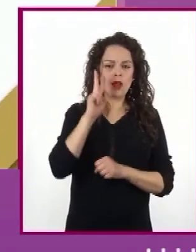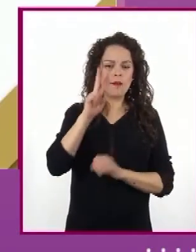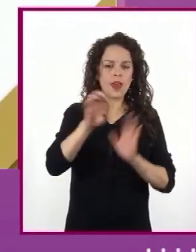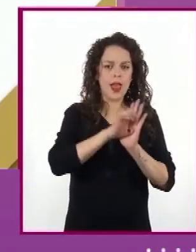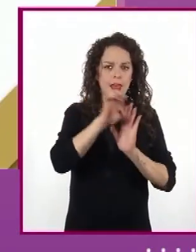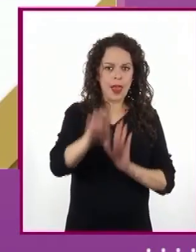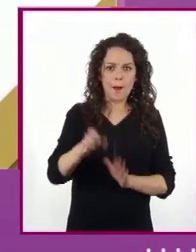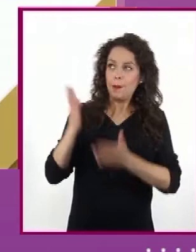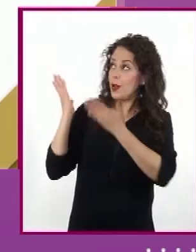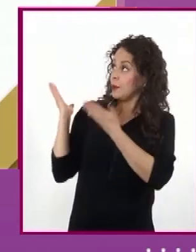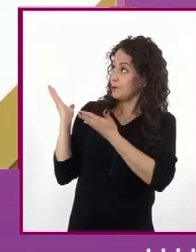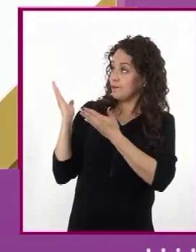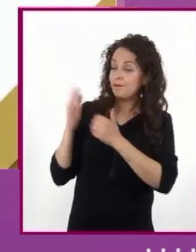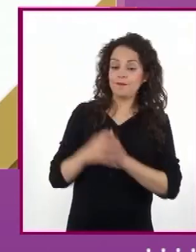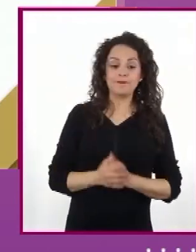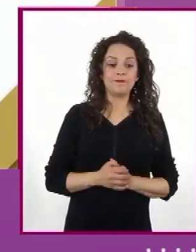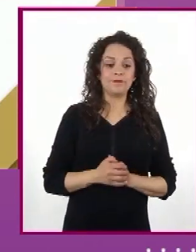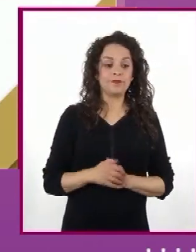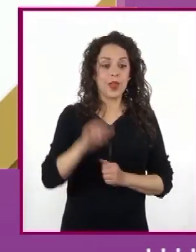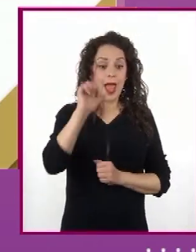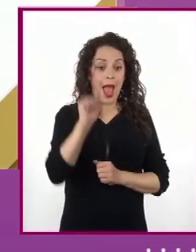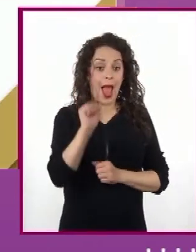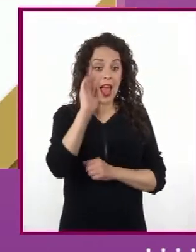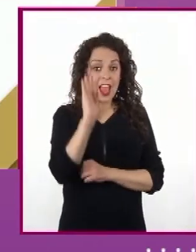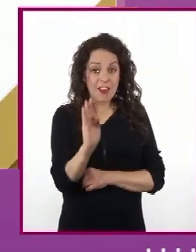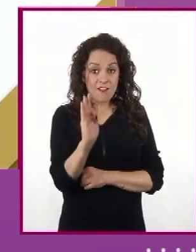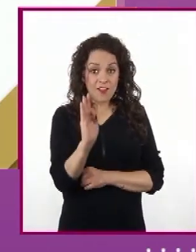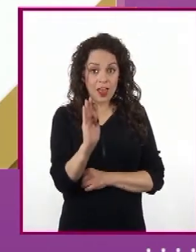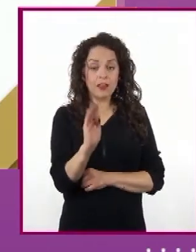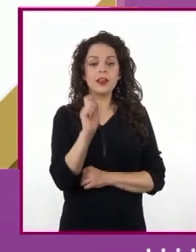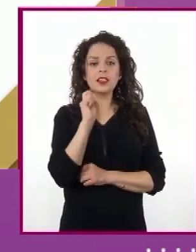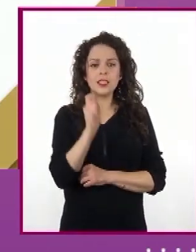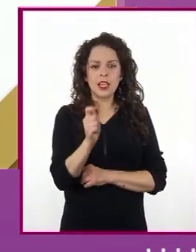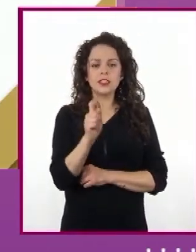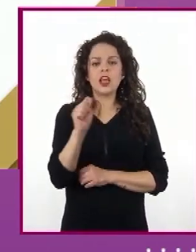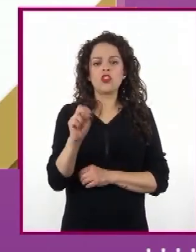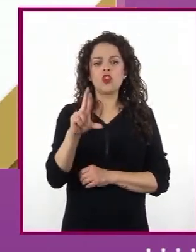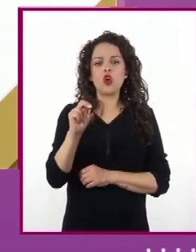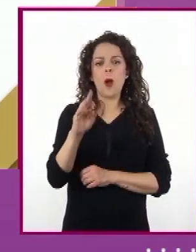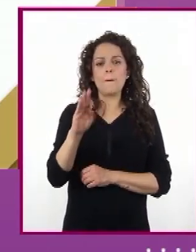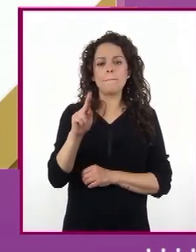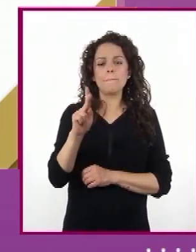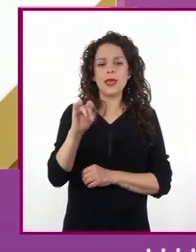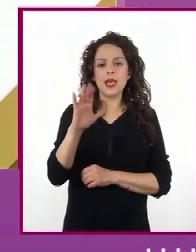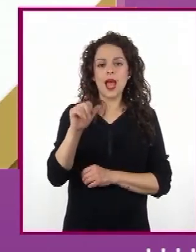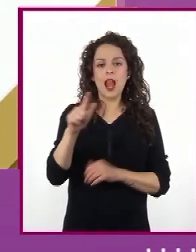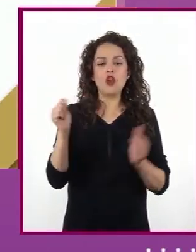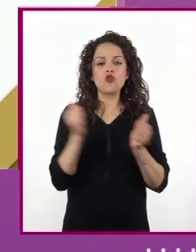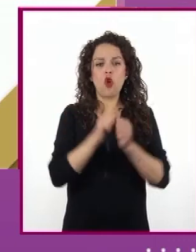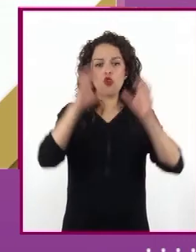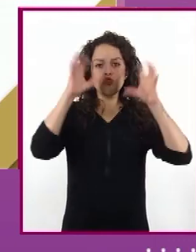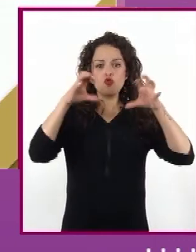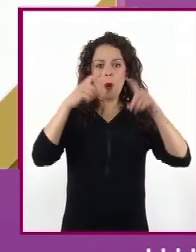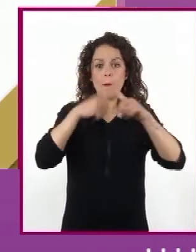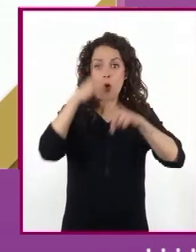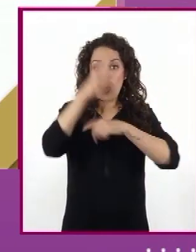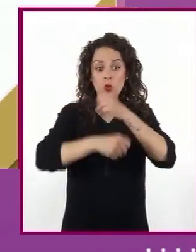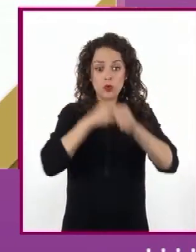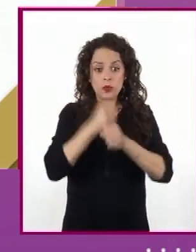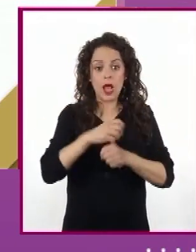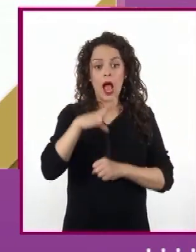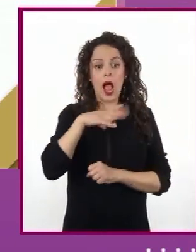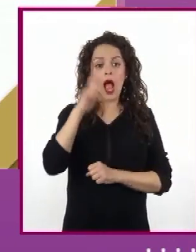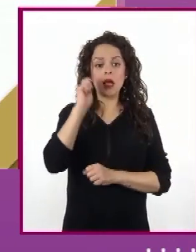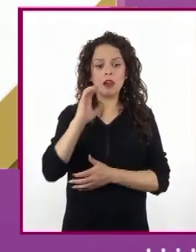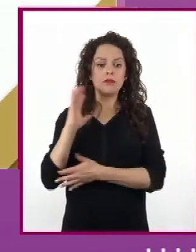ejemplos. El clima AF, tropical con lluvias todo el año, presenta vegetación de selva alta